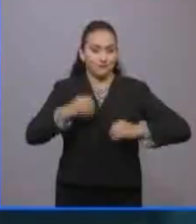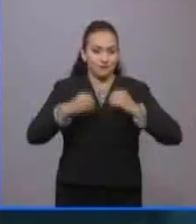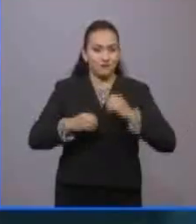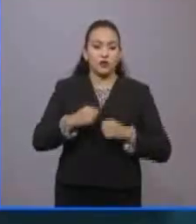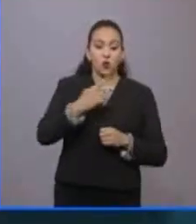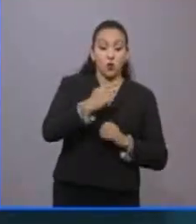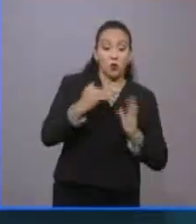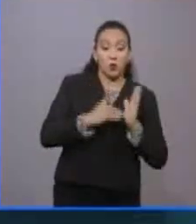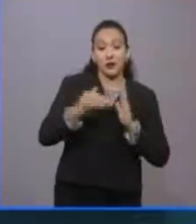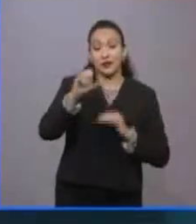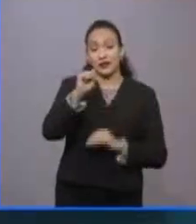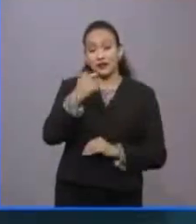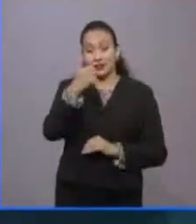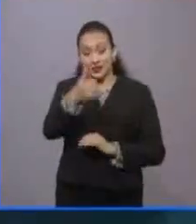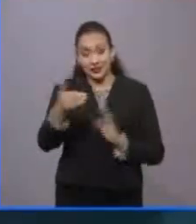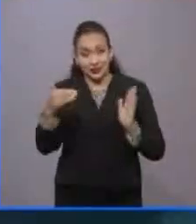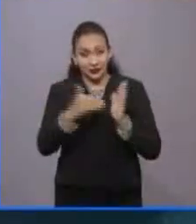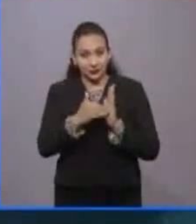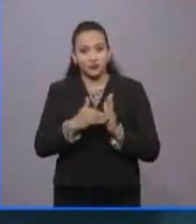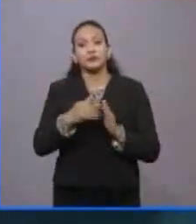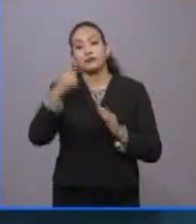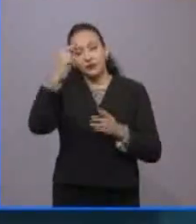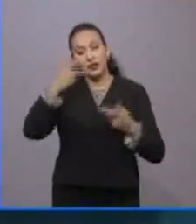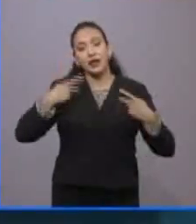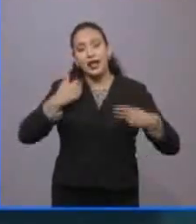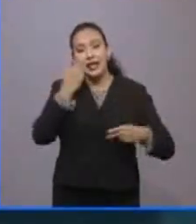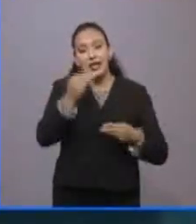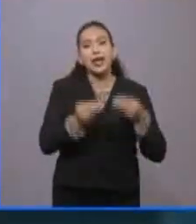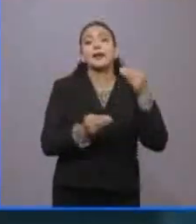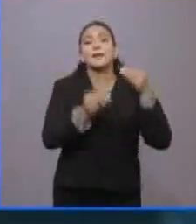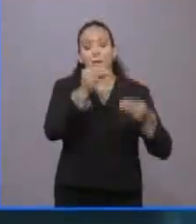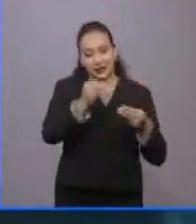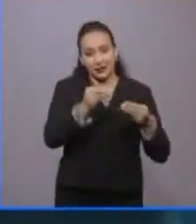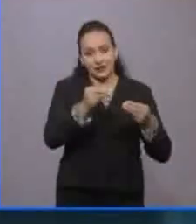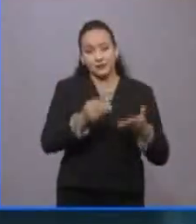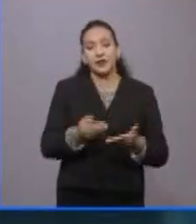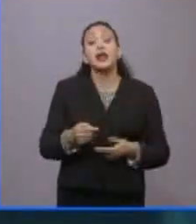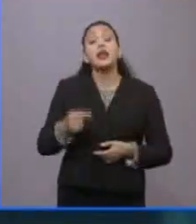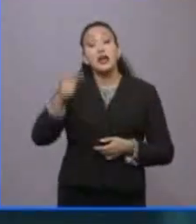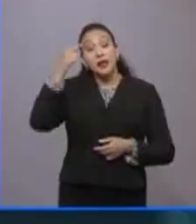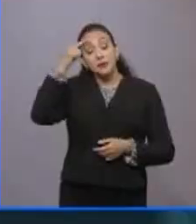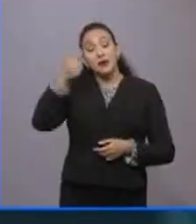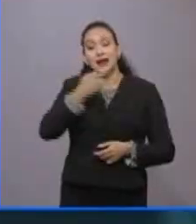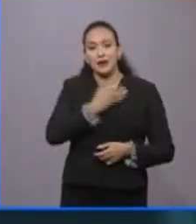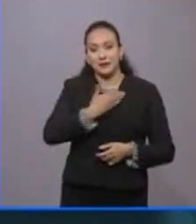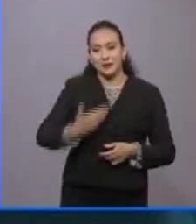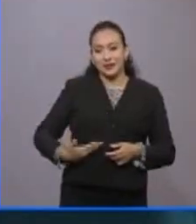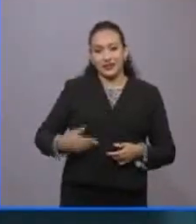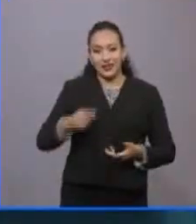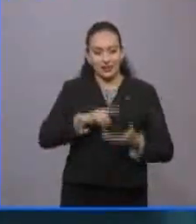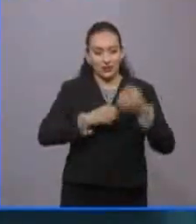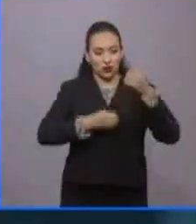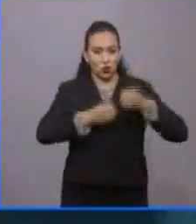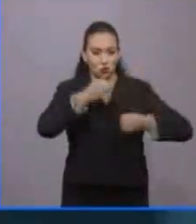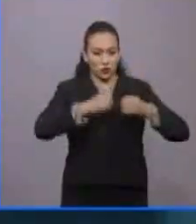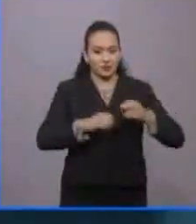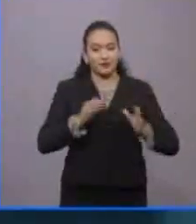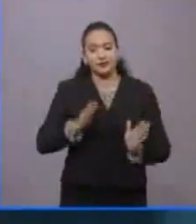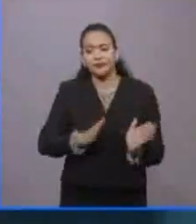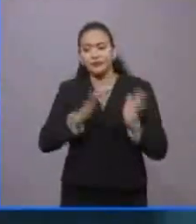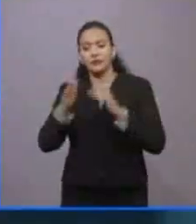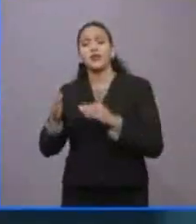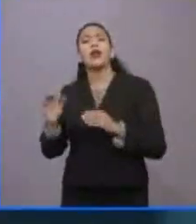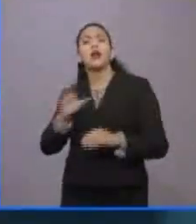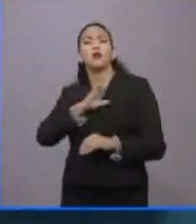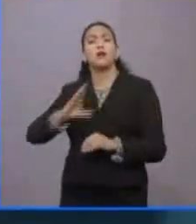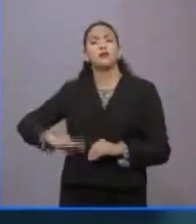de 1,066,000 pesos a quienes aspiren a magistraturas y la presidencia del Tribunal Superior de Justicia, mientras que las